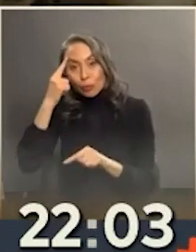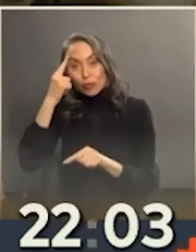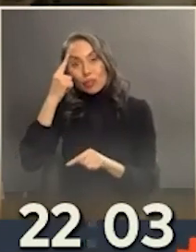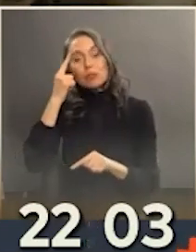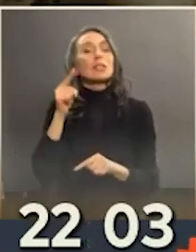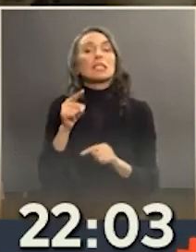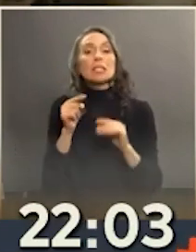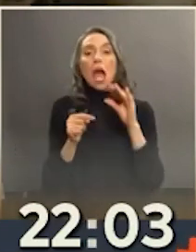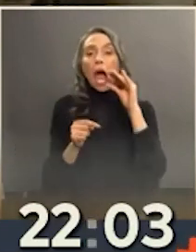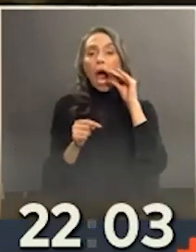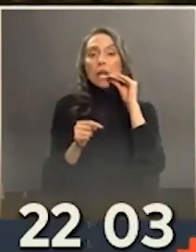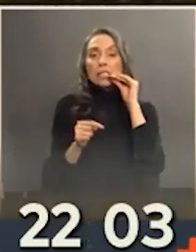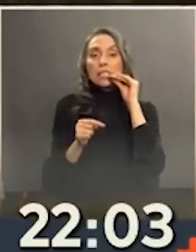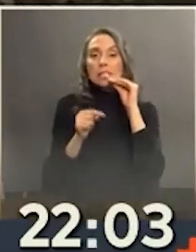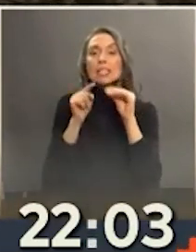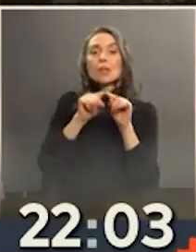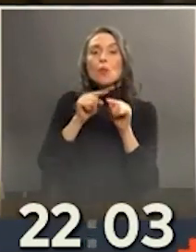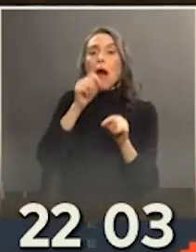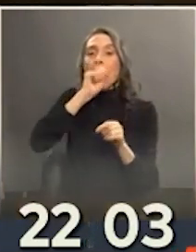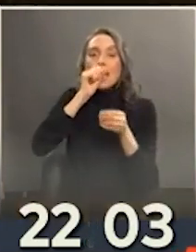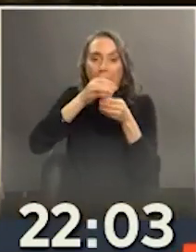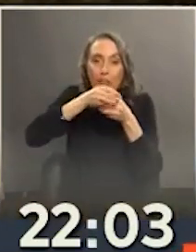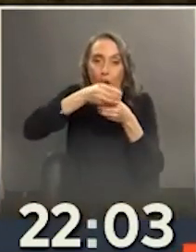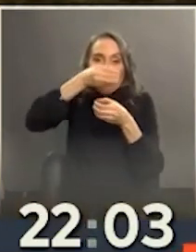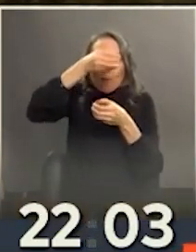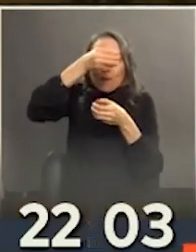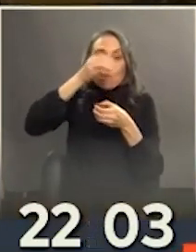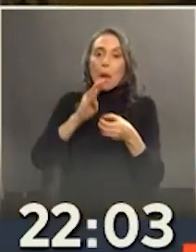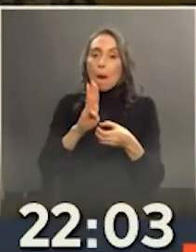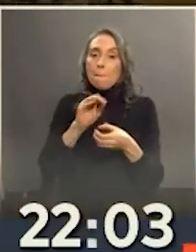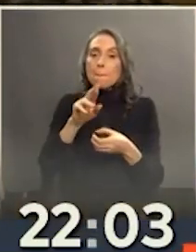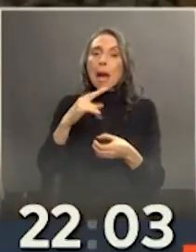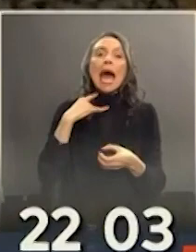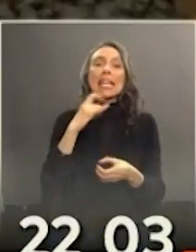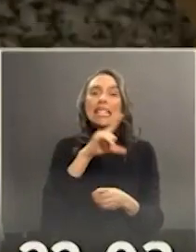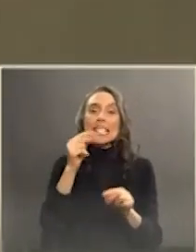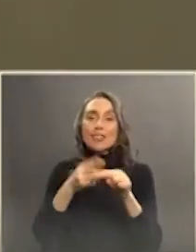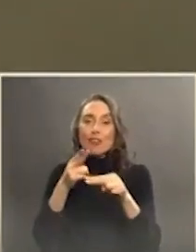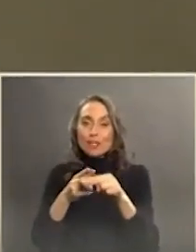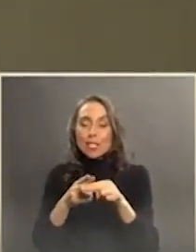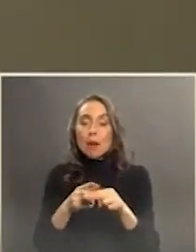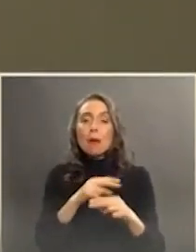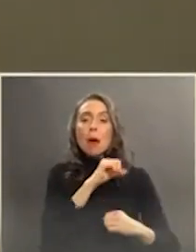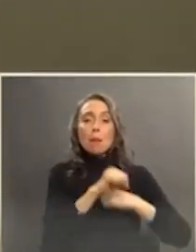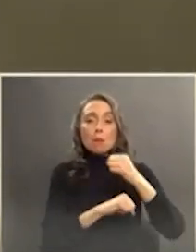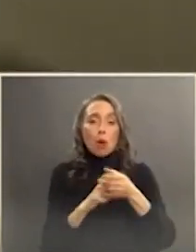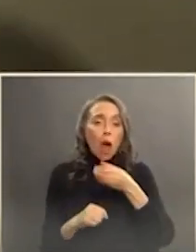crujiente del barquillo, un sabor que pese a los años no ha pasado de moda.